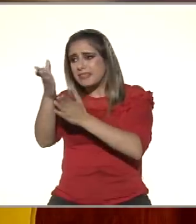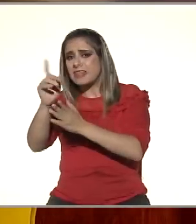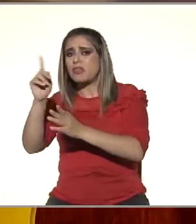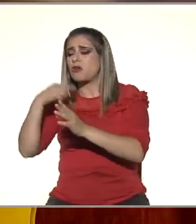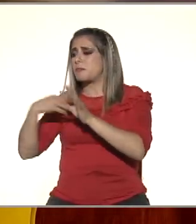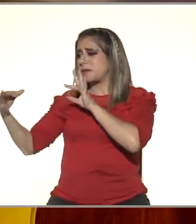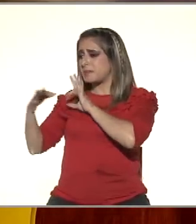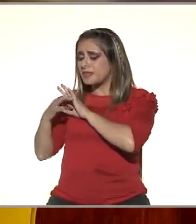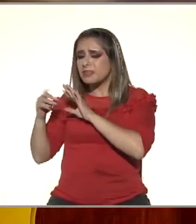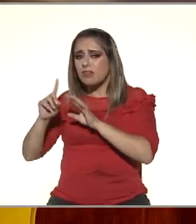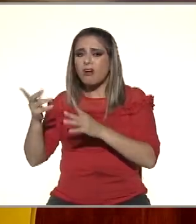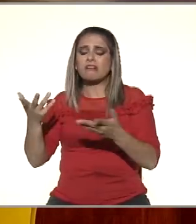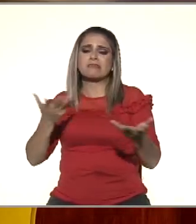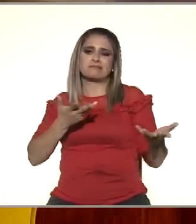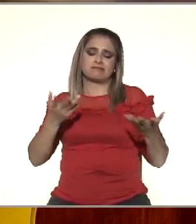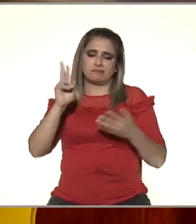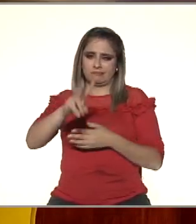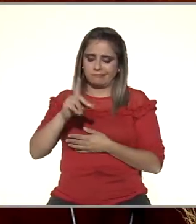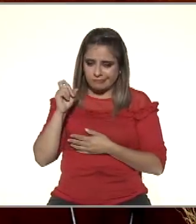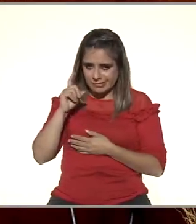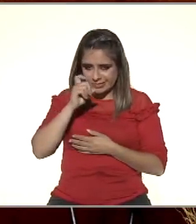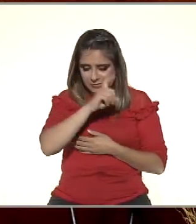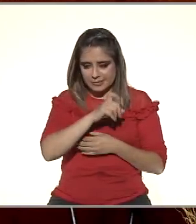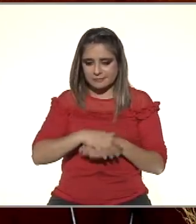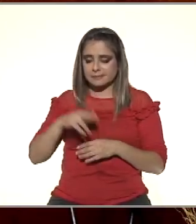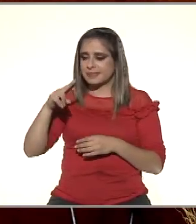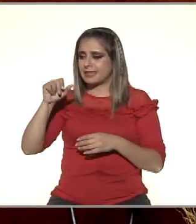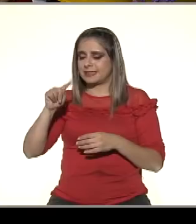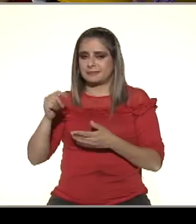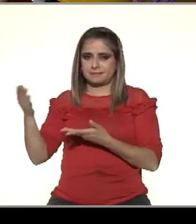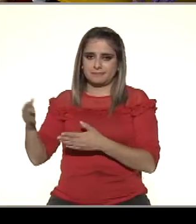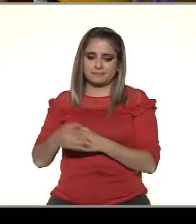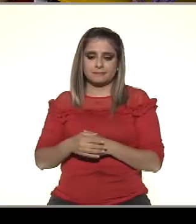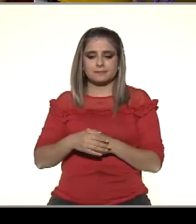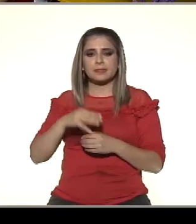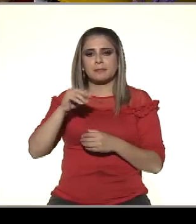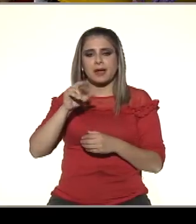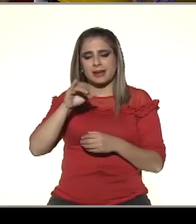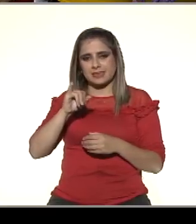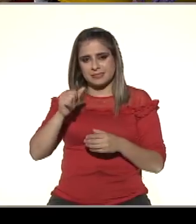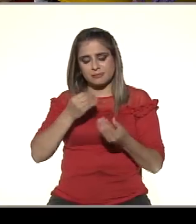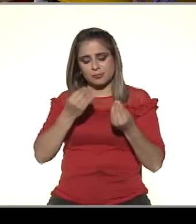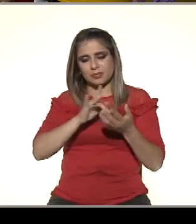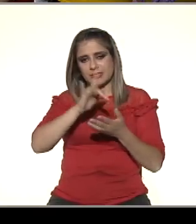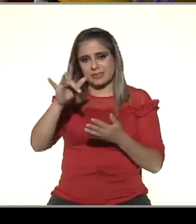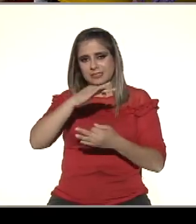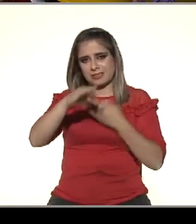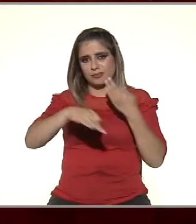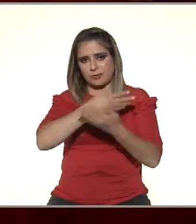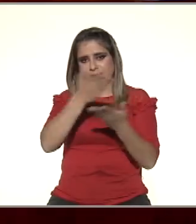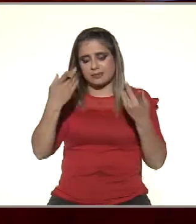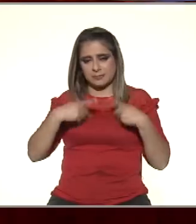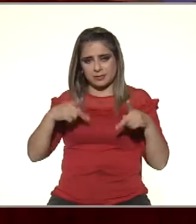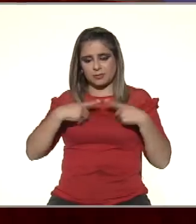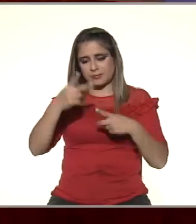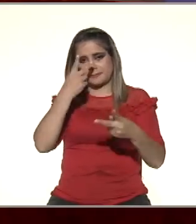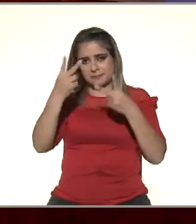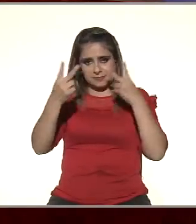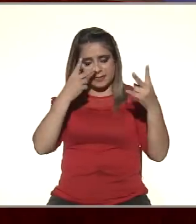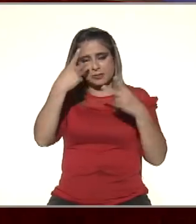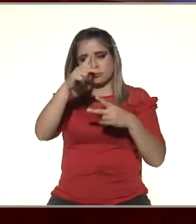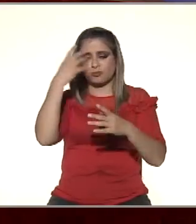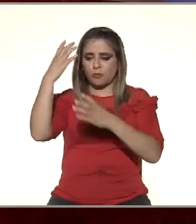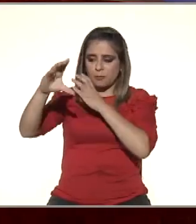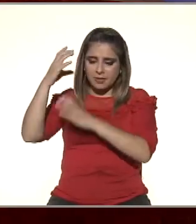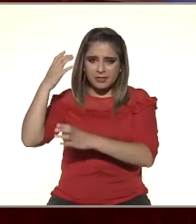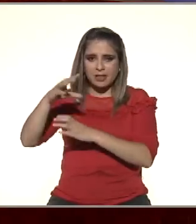alianzas. lealtades y las Sí. alianzas y todo. Nati, Pues Marisa, muchas gracias a todas las personas que estuvieron aquí compartiendo sus